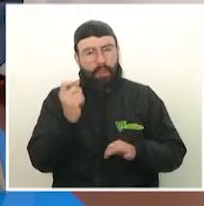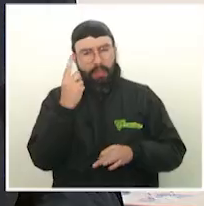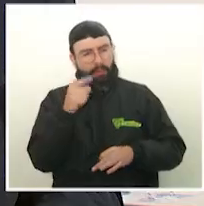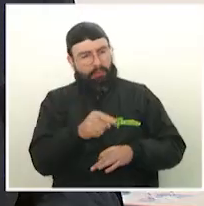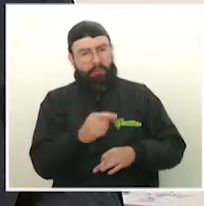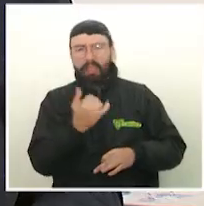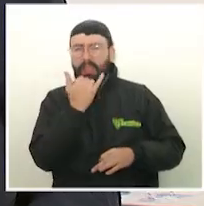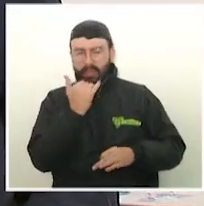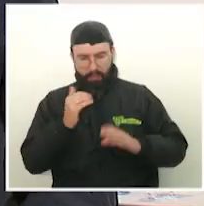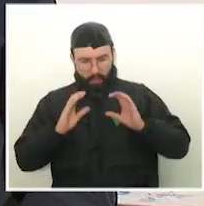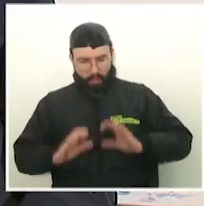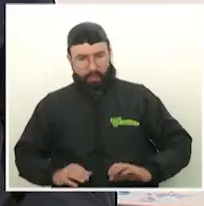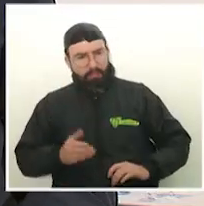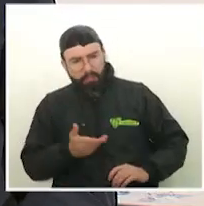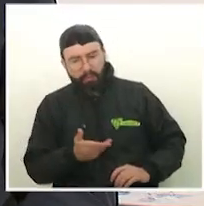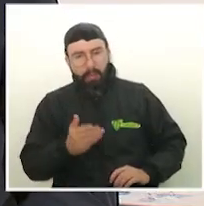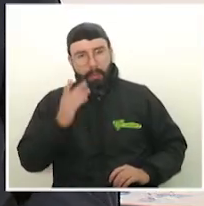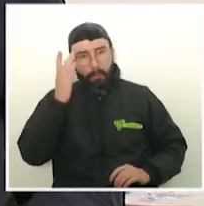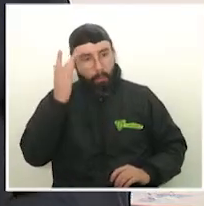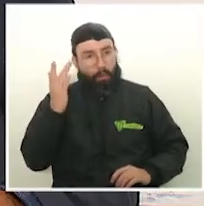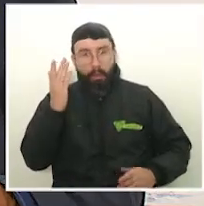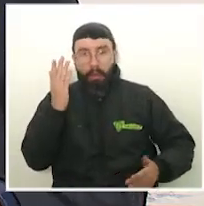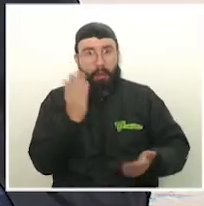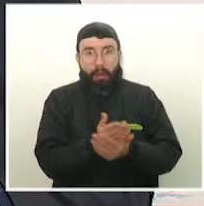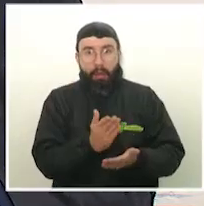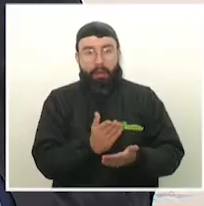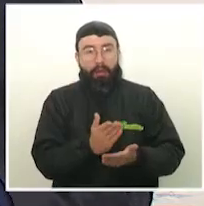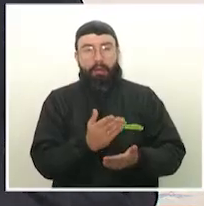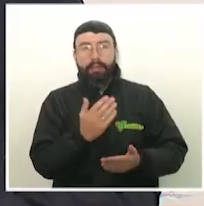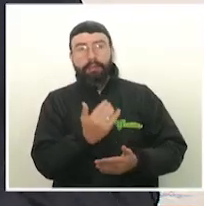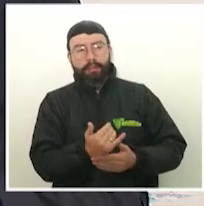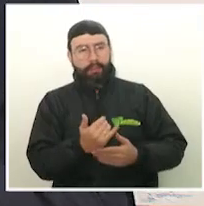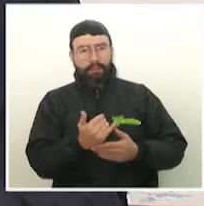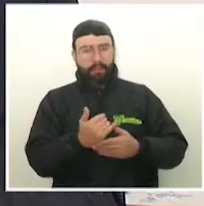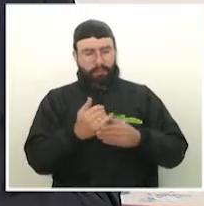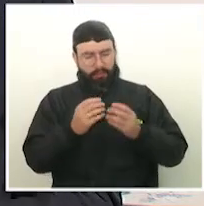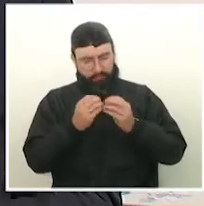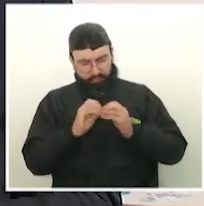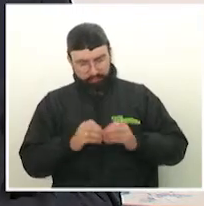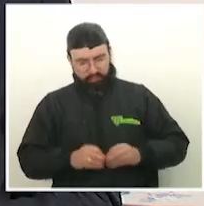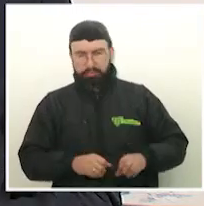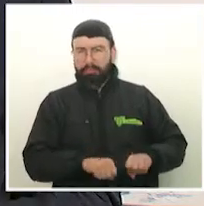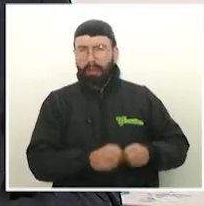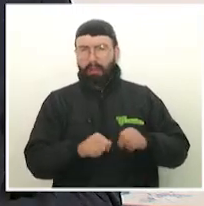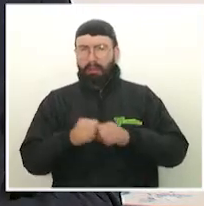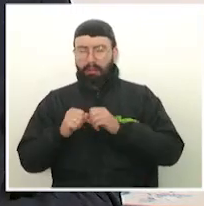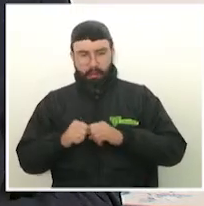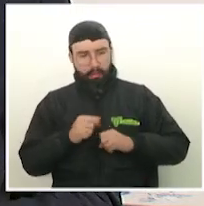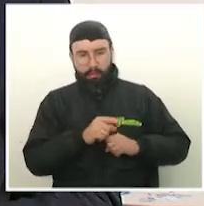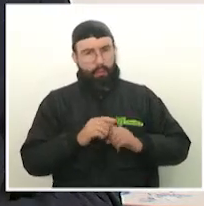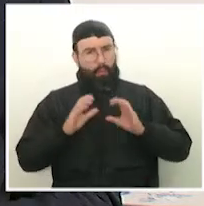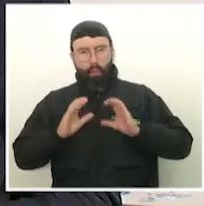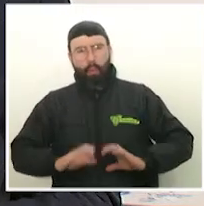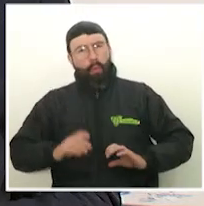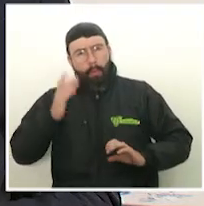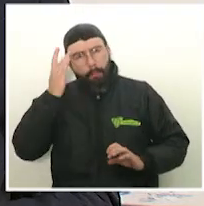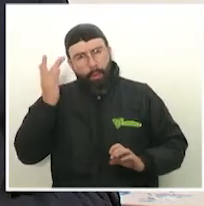en el cuerpo y por qué terminan convirtiéndose en productos realmente dañinos y tóxicos para nuestra salud.